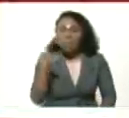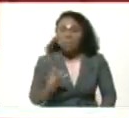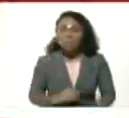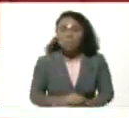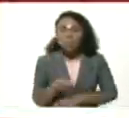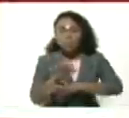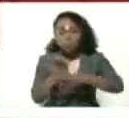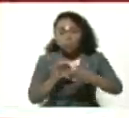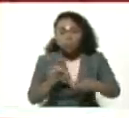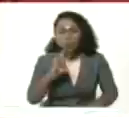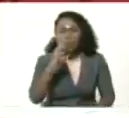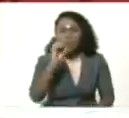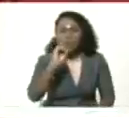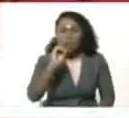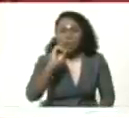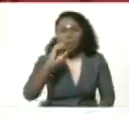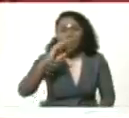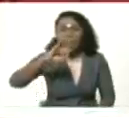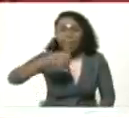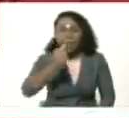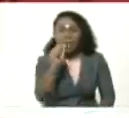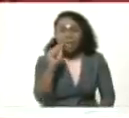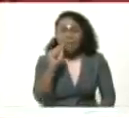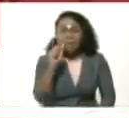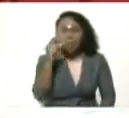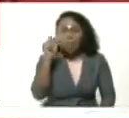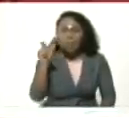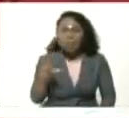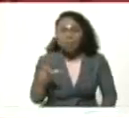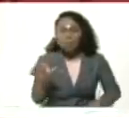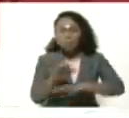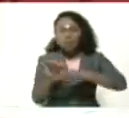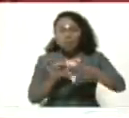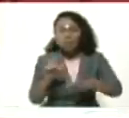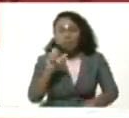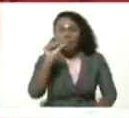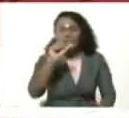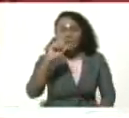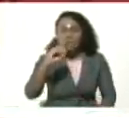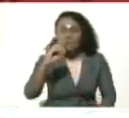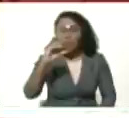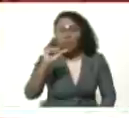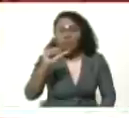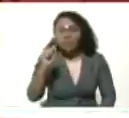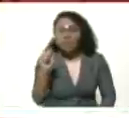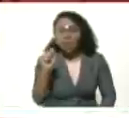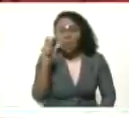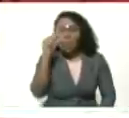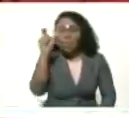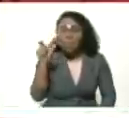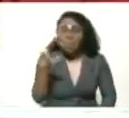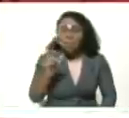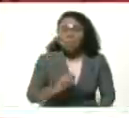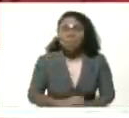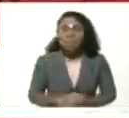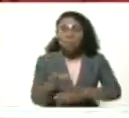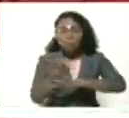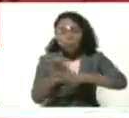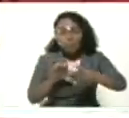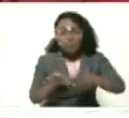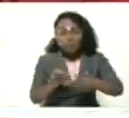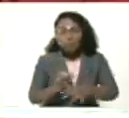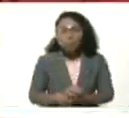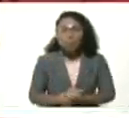Joel Meneses. Municipio Sosa, Argenis Durán. Municipio Alberto Arbelo, Alexander